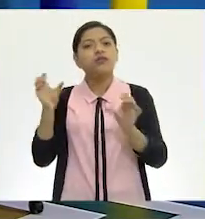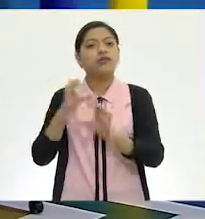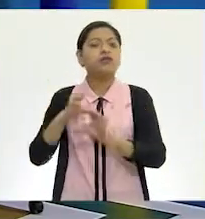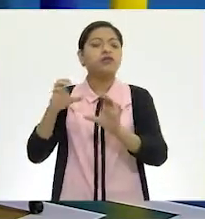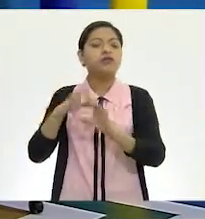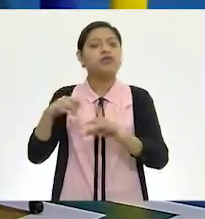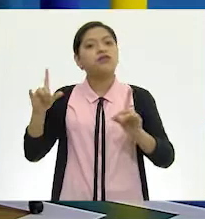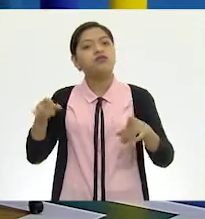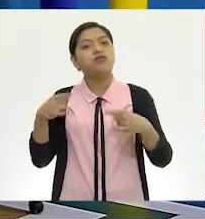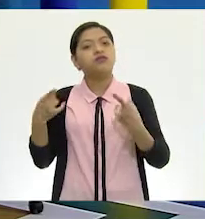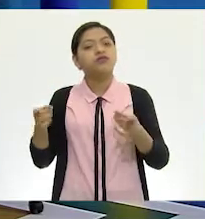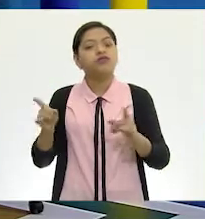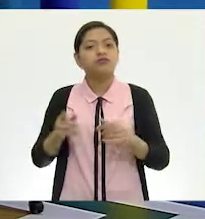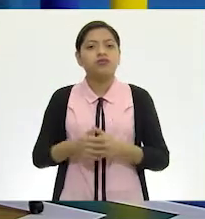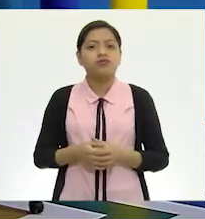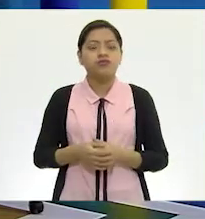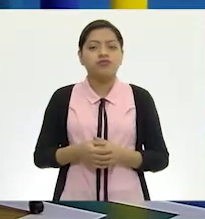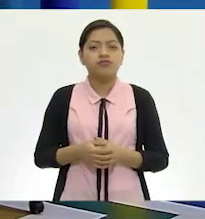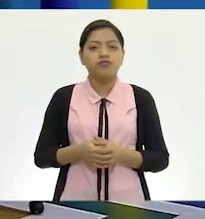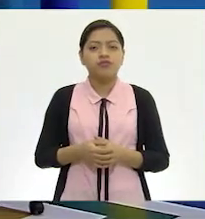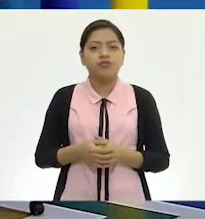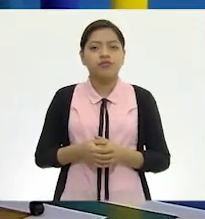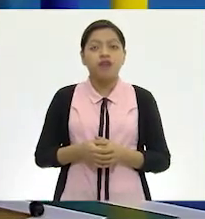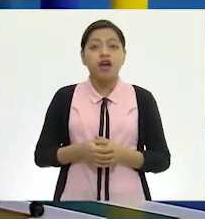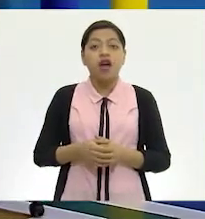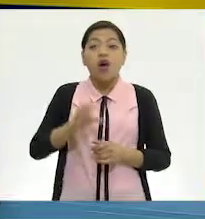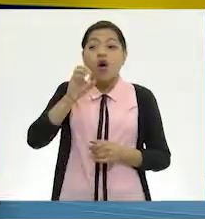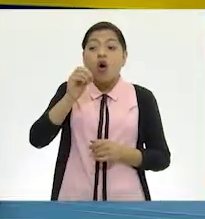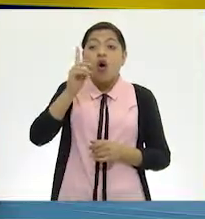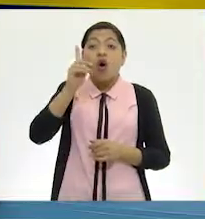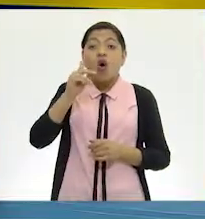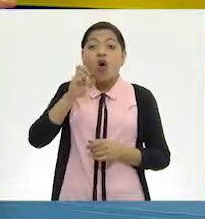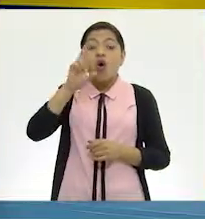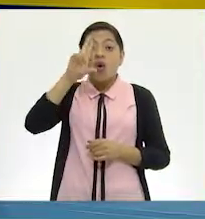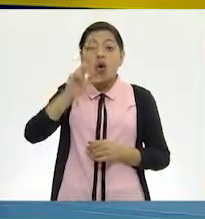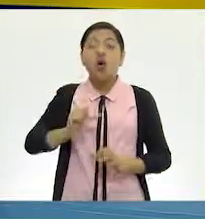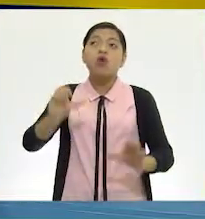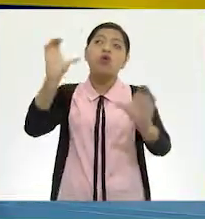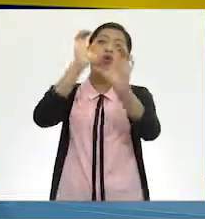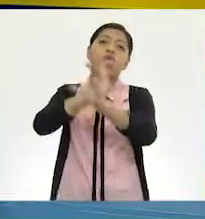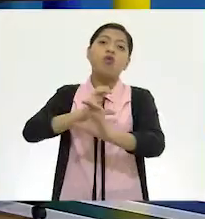Y luego... ¿Cantabile? Había otra... ¡Ópera! ¡Ópera! Es teatro ópera.